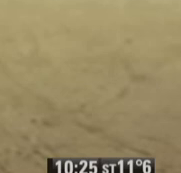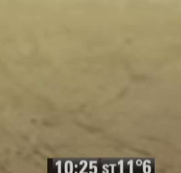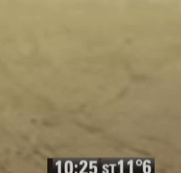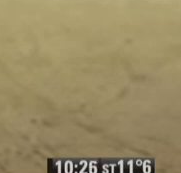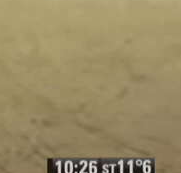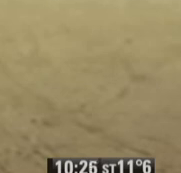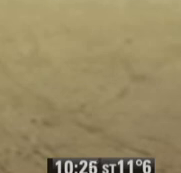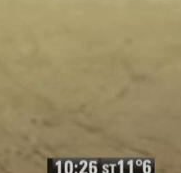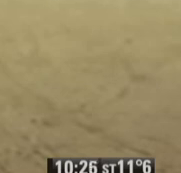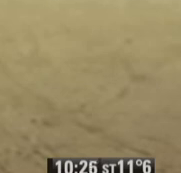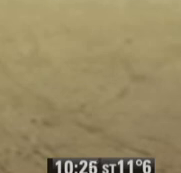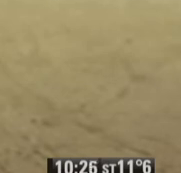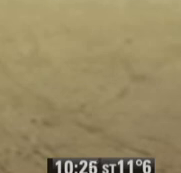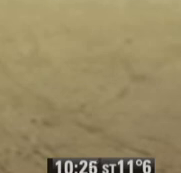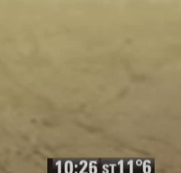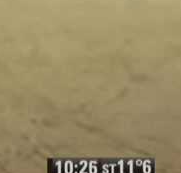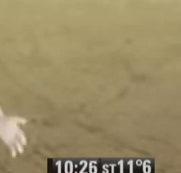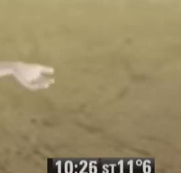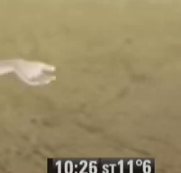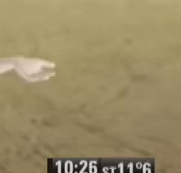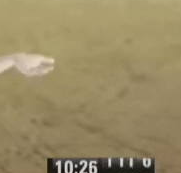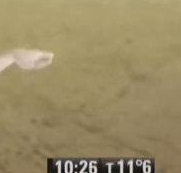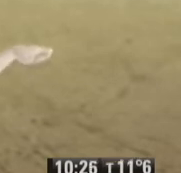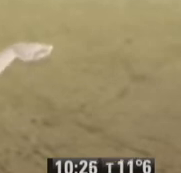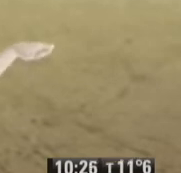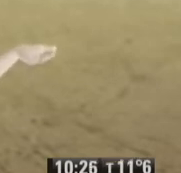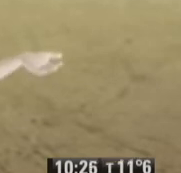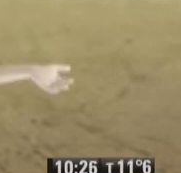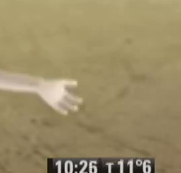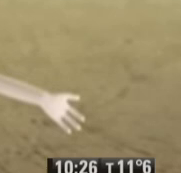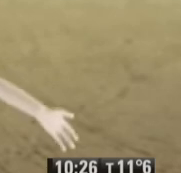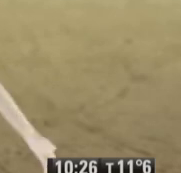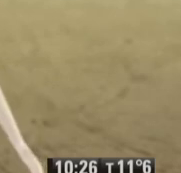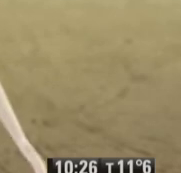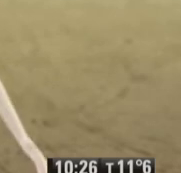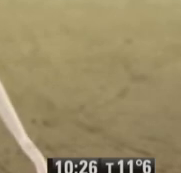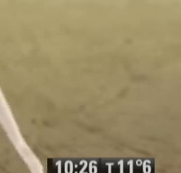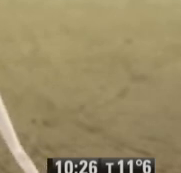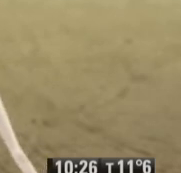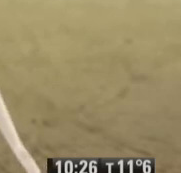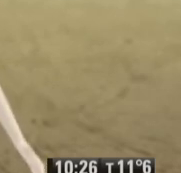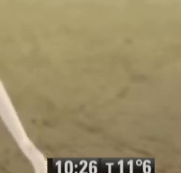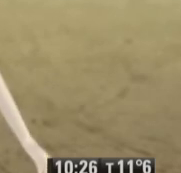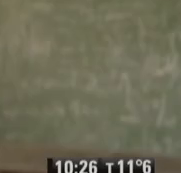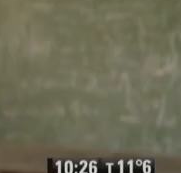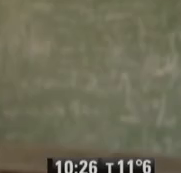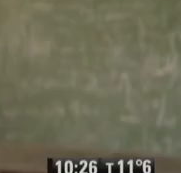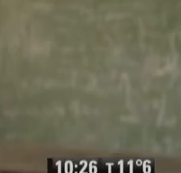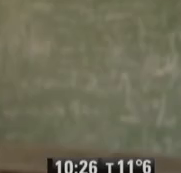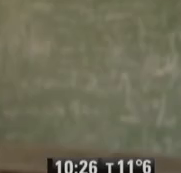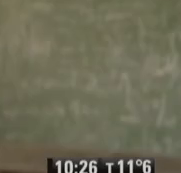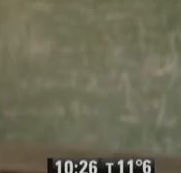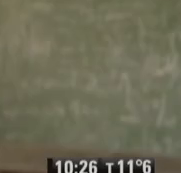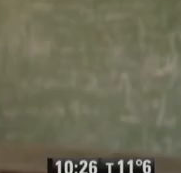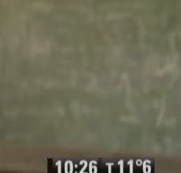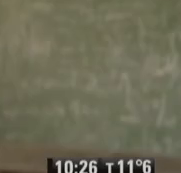Después de la primera canción. Sí, cuando la gente escucha una canción, se puso a bailar. Muy bien, muy